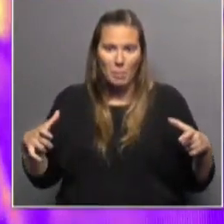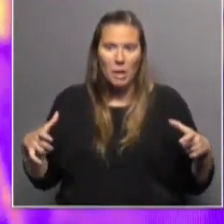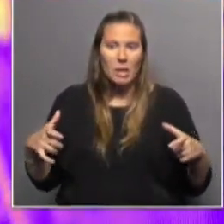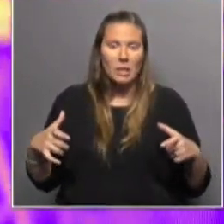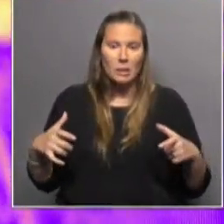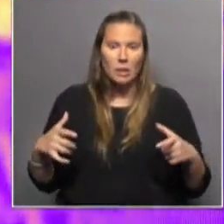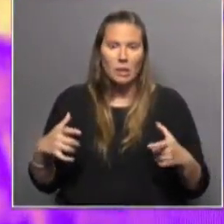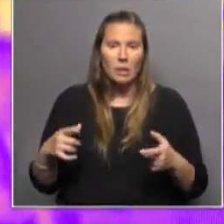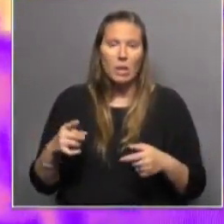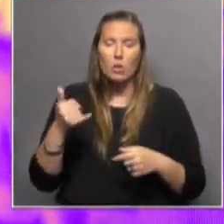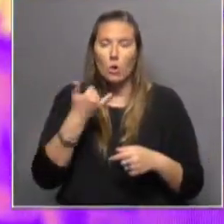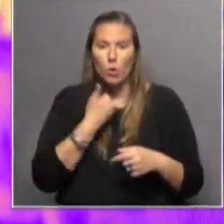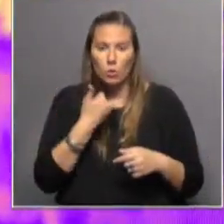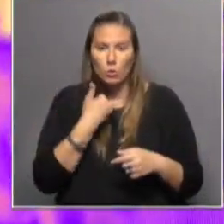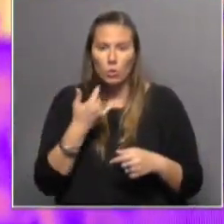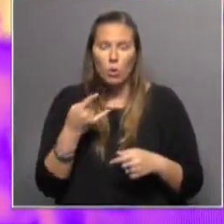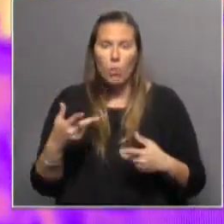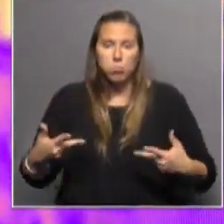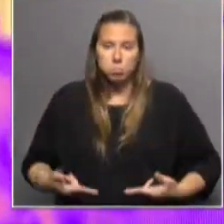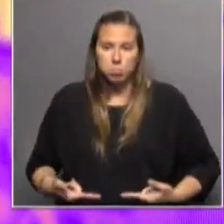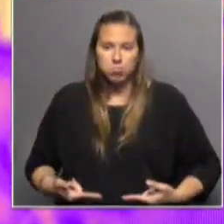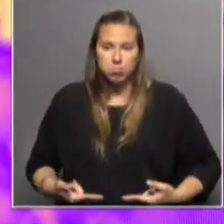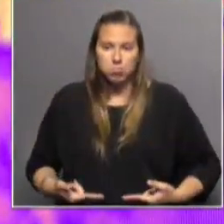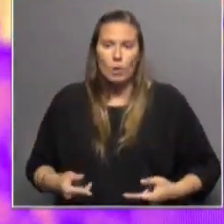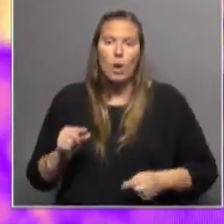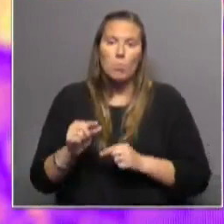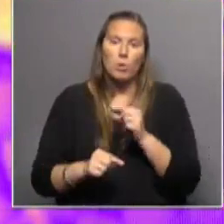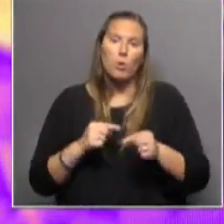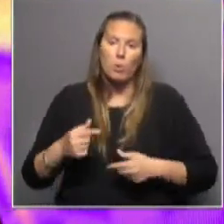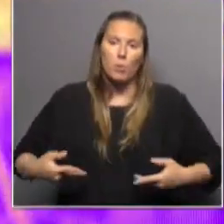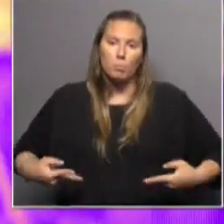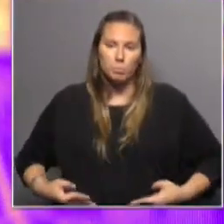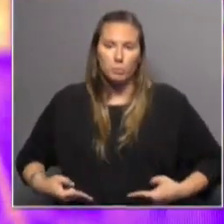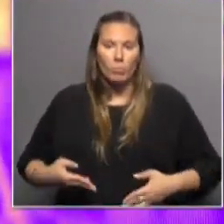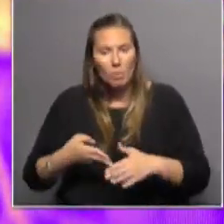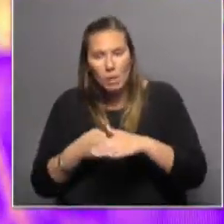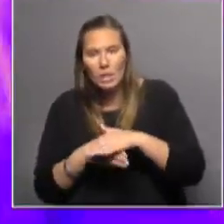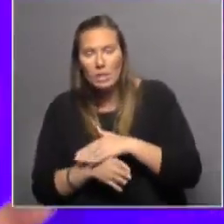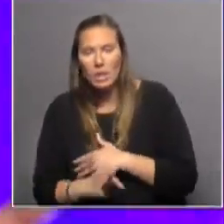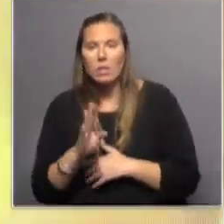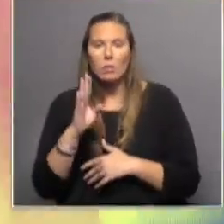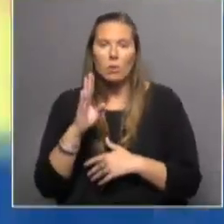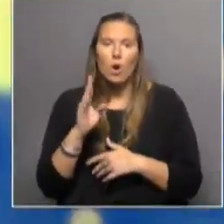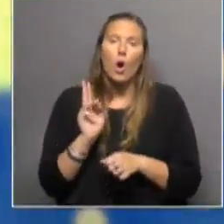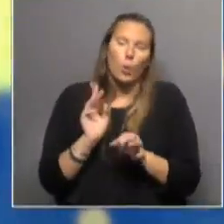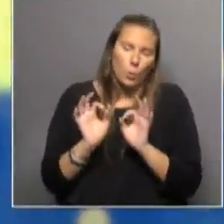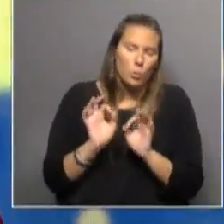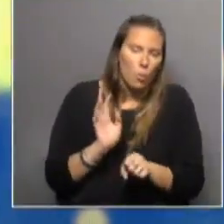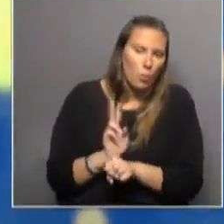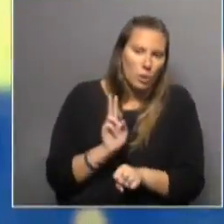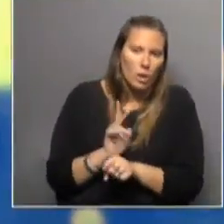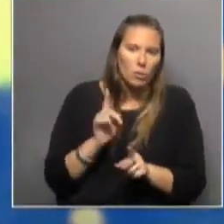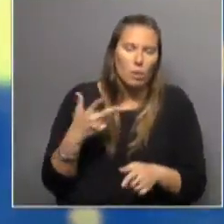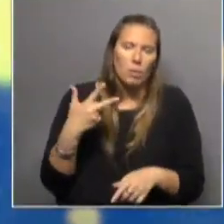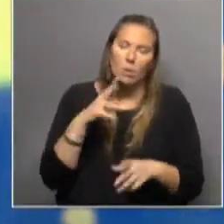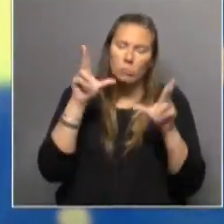los monos. Y algo que nos había contado es que los están castrando a los monos. De a poco los van castrando, van entrando, obviamente con cuidados necesarios, los tienen que